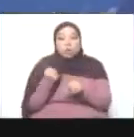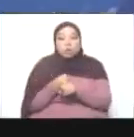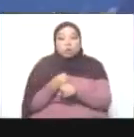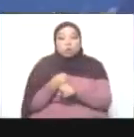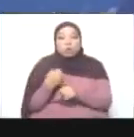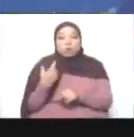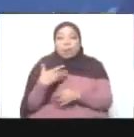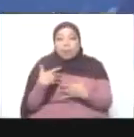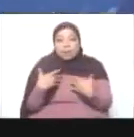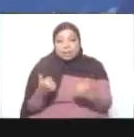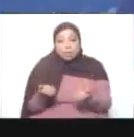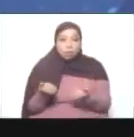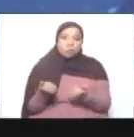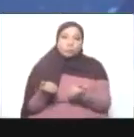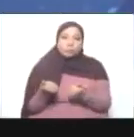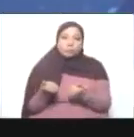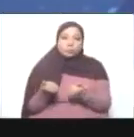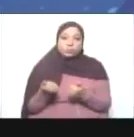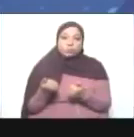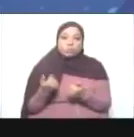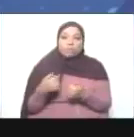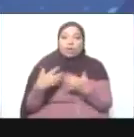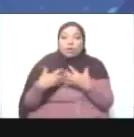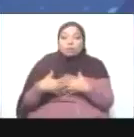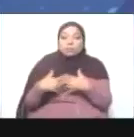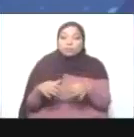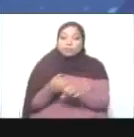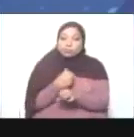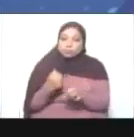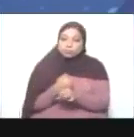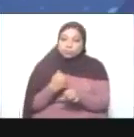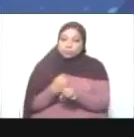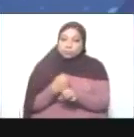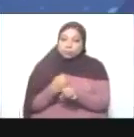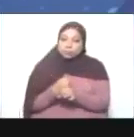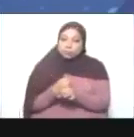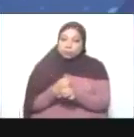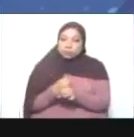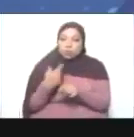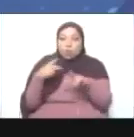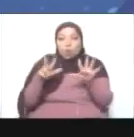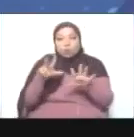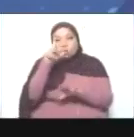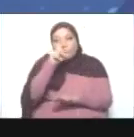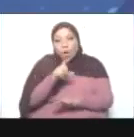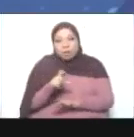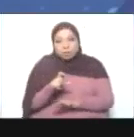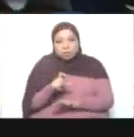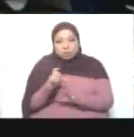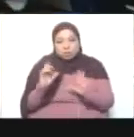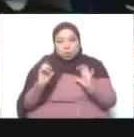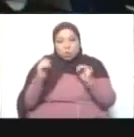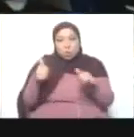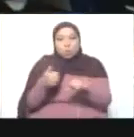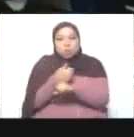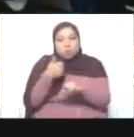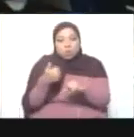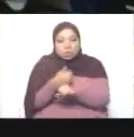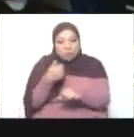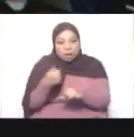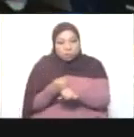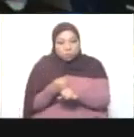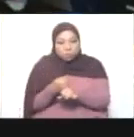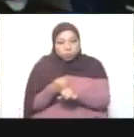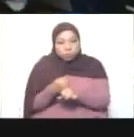el área de la salud, para el área industrial, ¿no? Ya desde, fíjense, desde 8 años de edad inician estos chamos y chamas